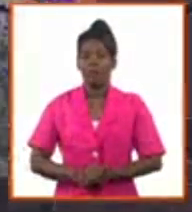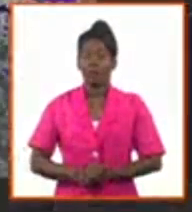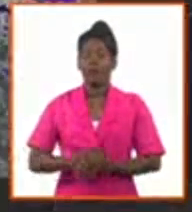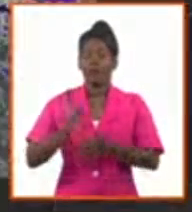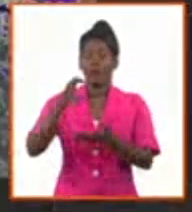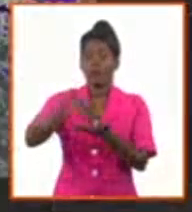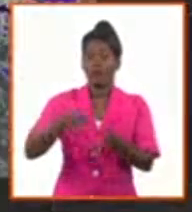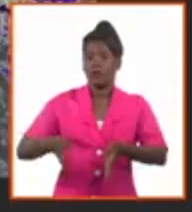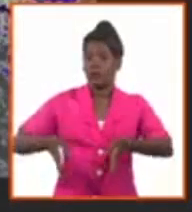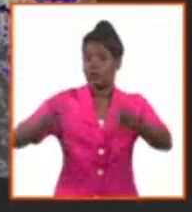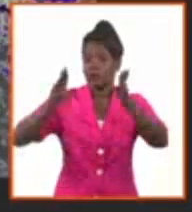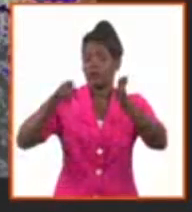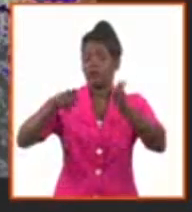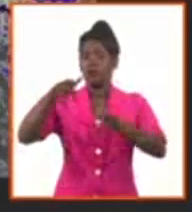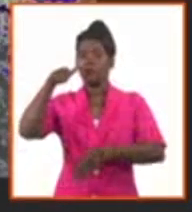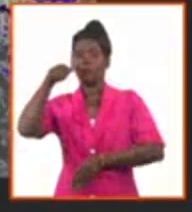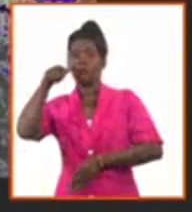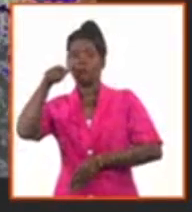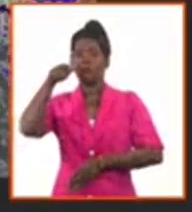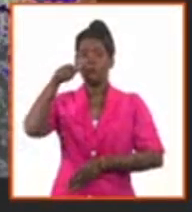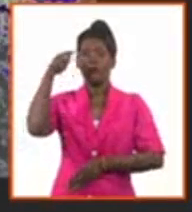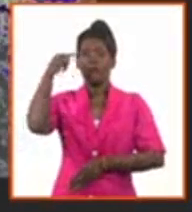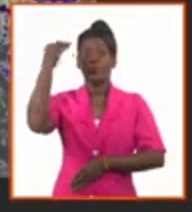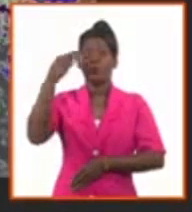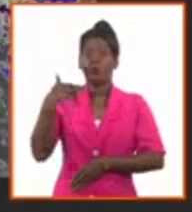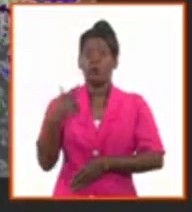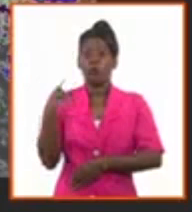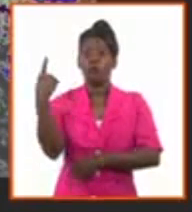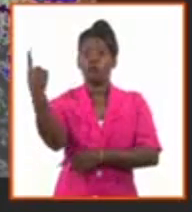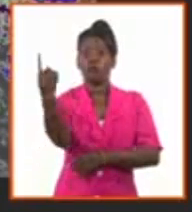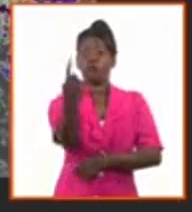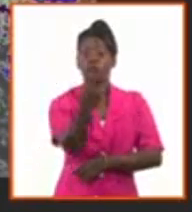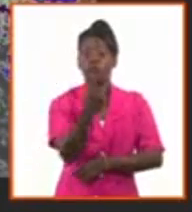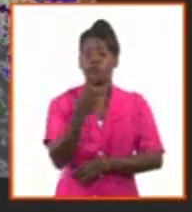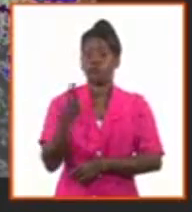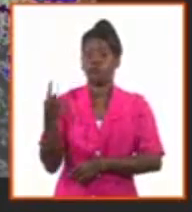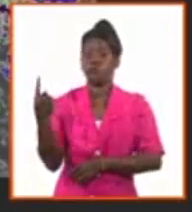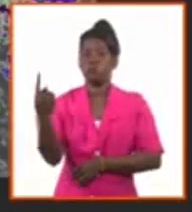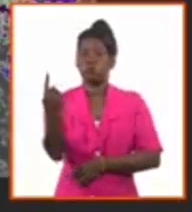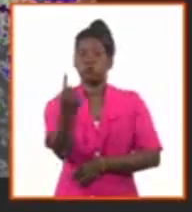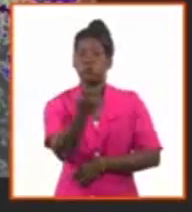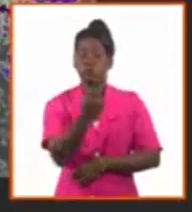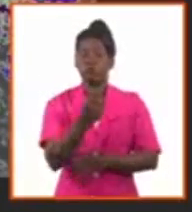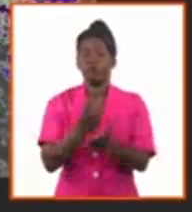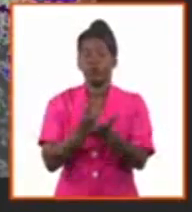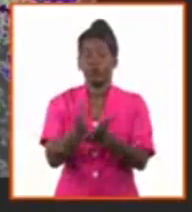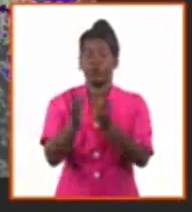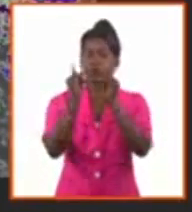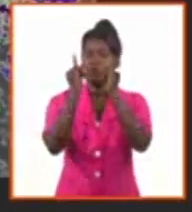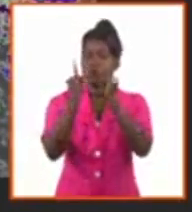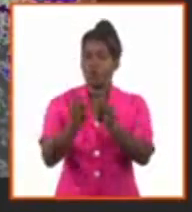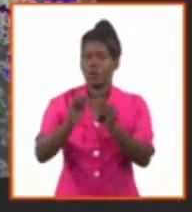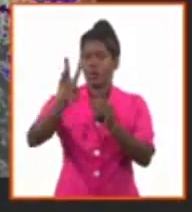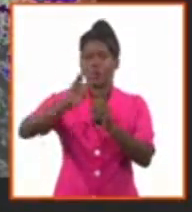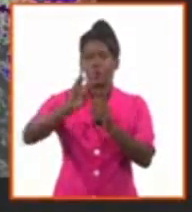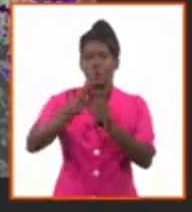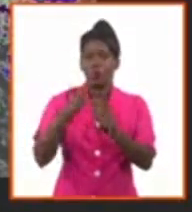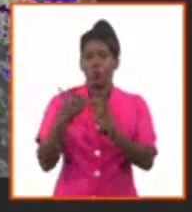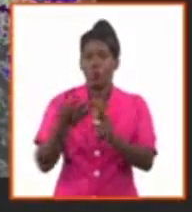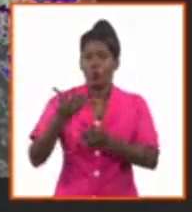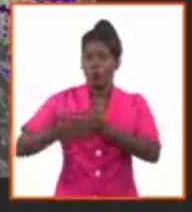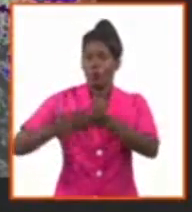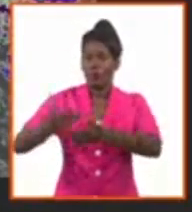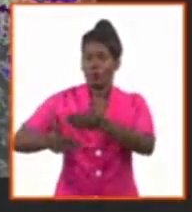Meteorología mantiene una estrecha vigilancia de este fenómeno meteorológico, de esta situación, y continuará informando sobre la